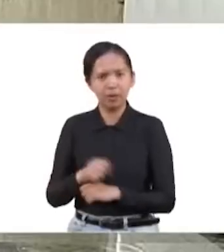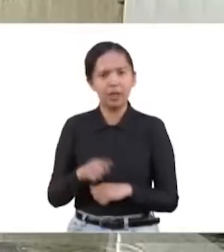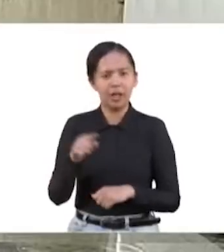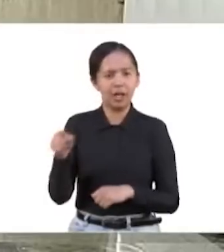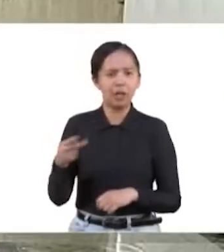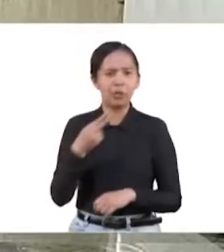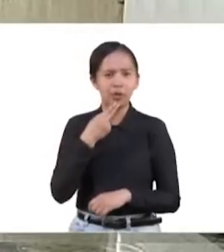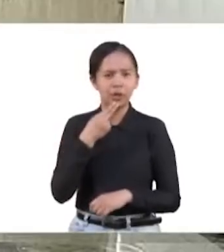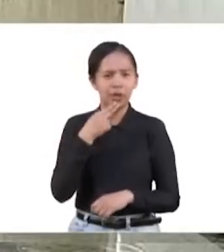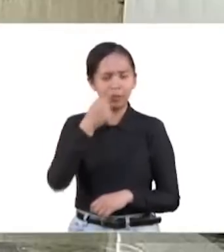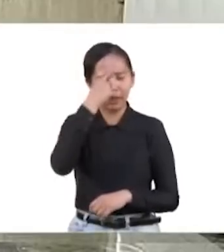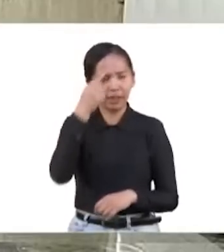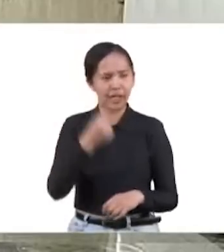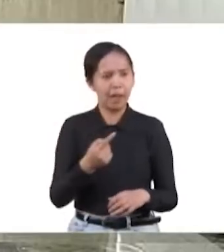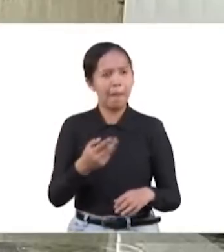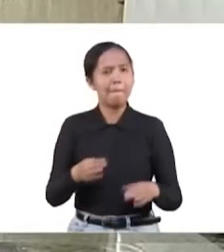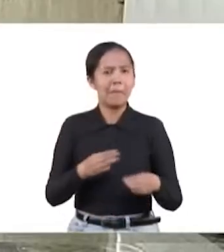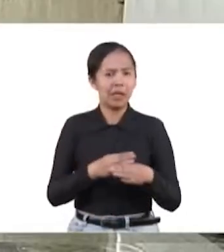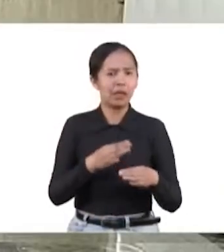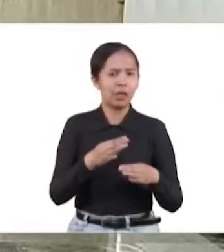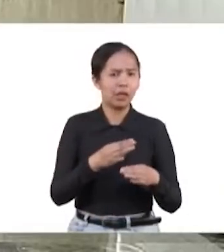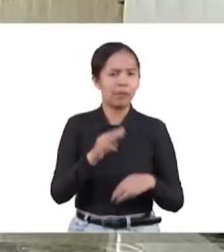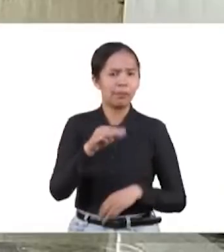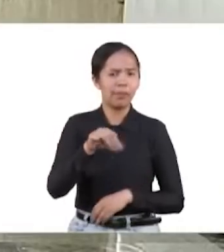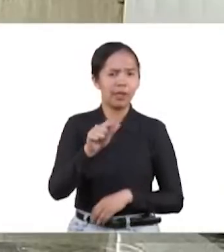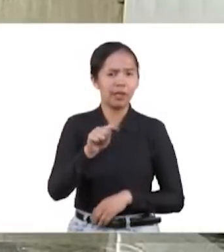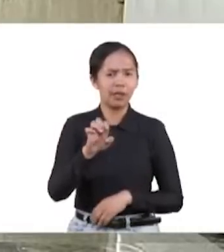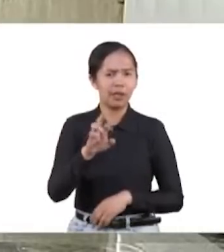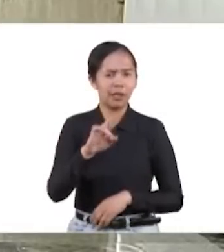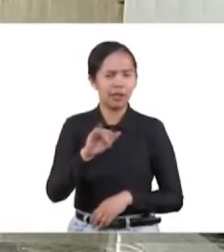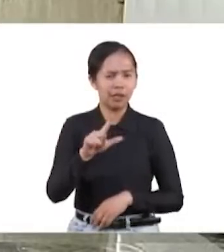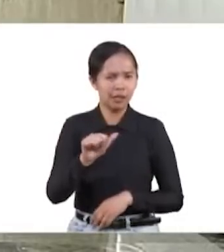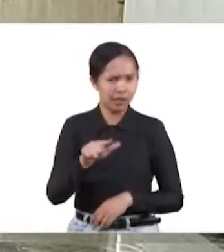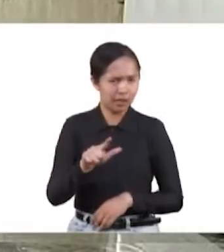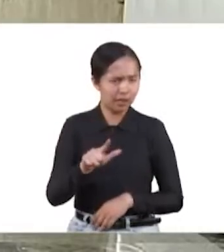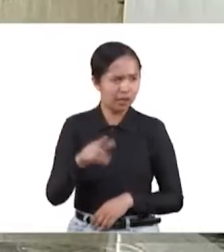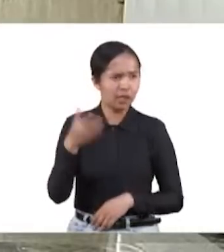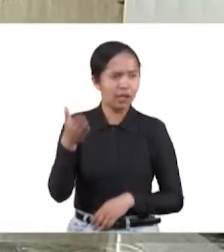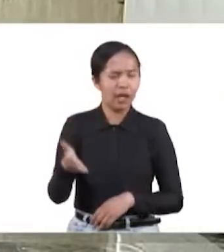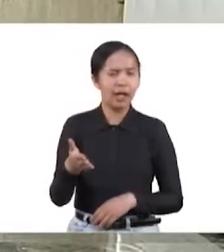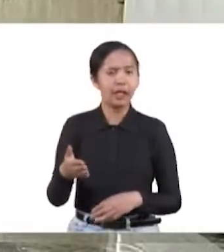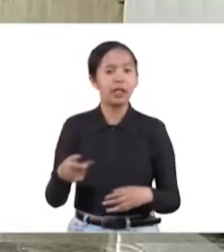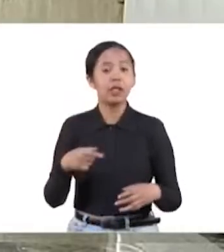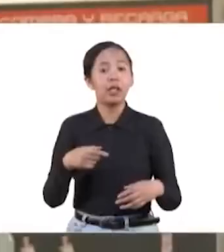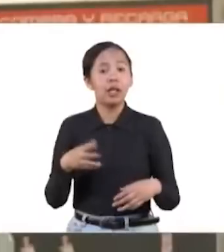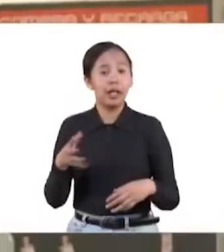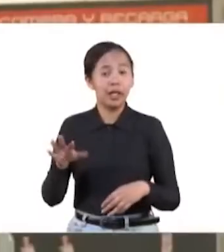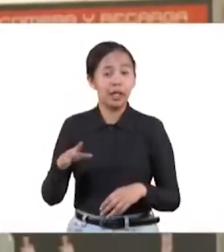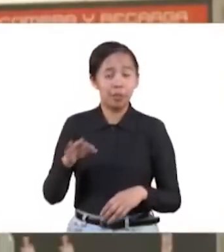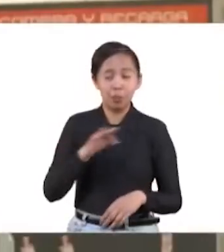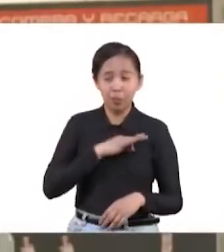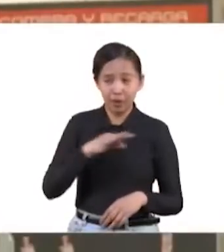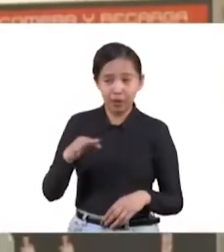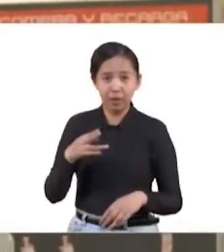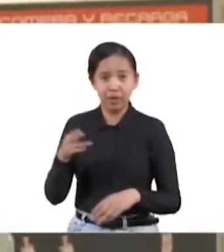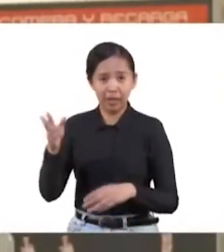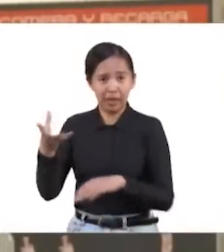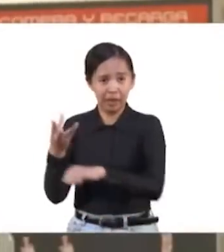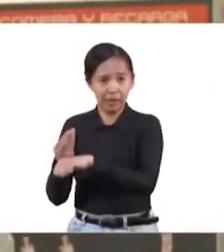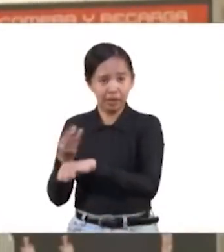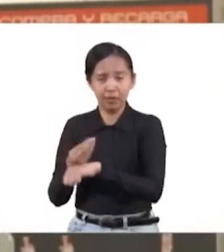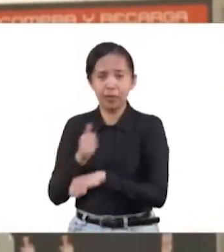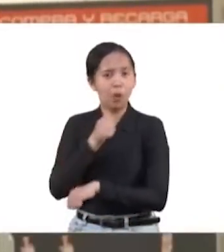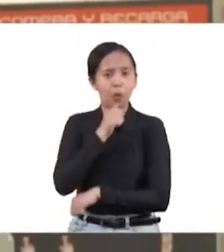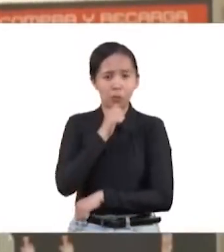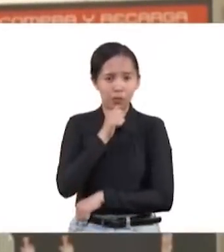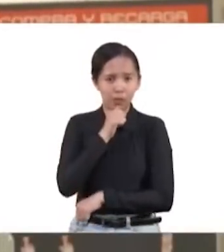de materiales, equipos y maquinaria de gran dimensión, no ha podido ser intervenida hasta la conclusión de estos trabajos de